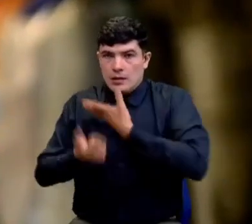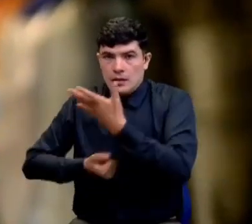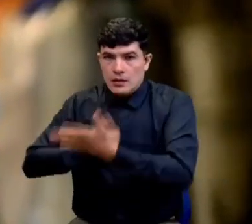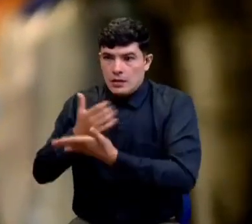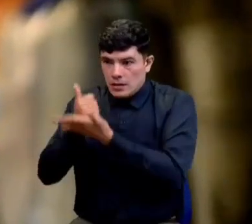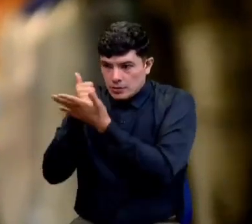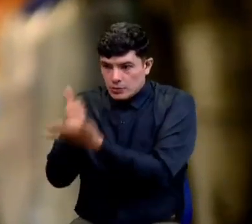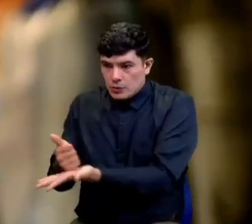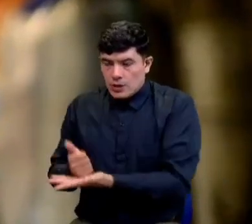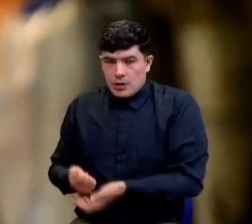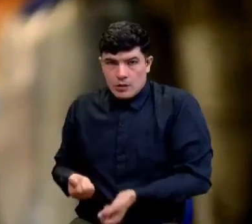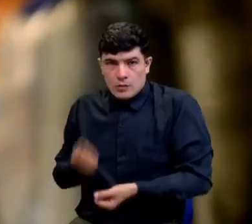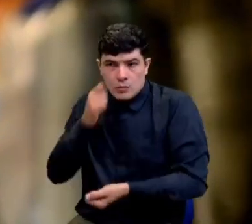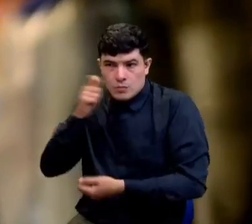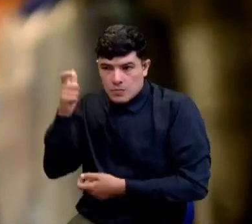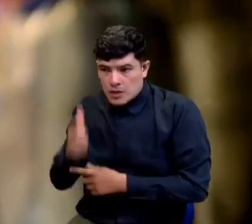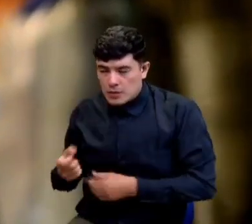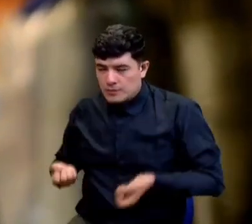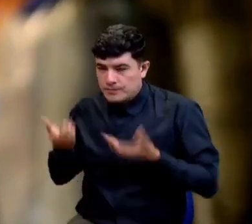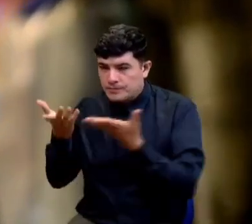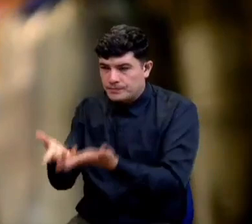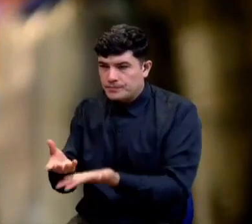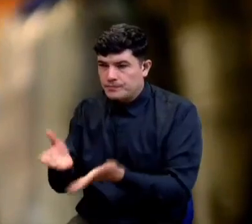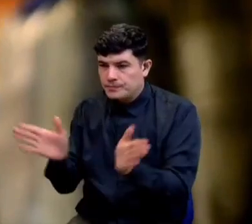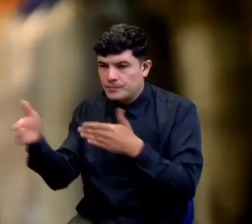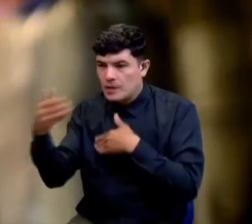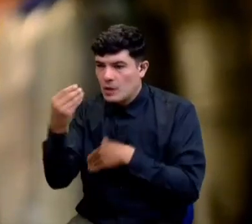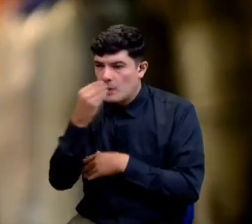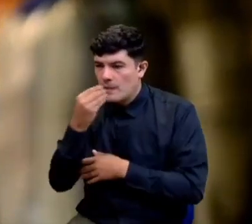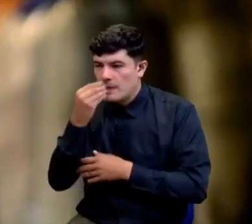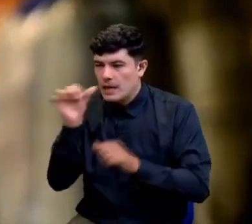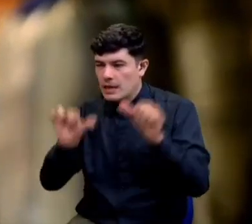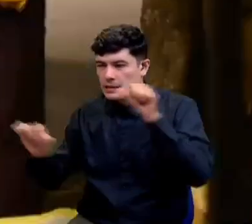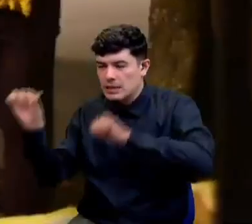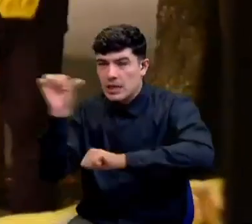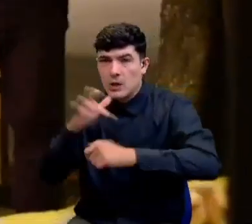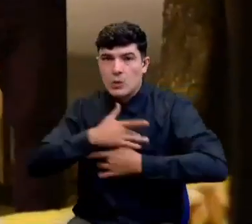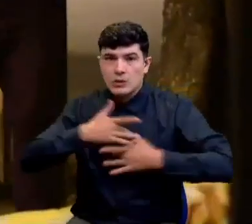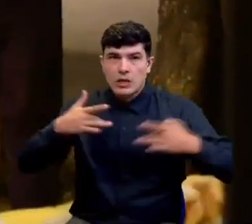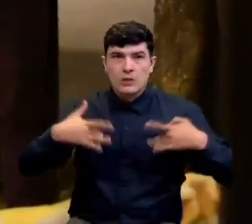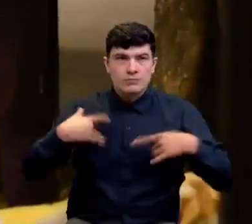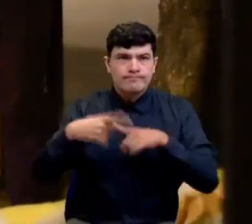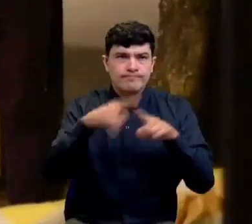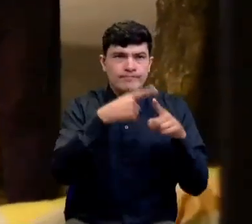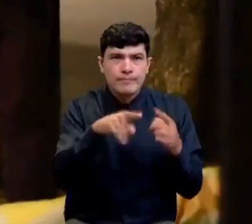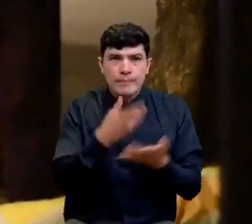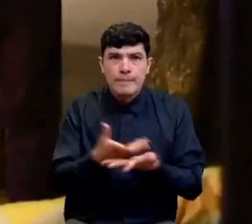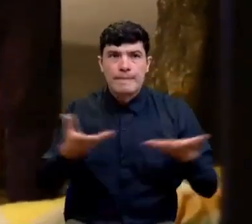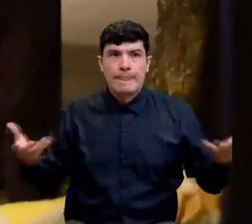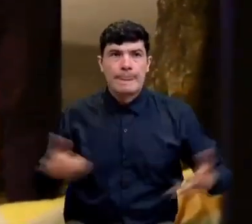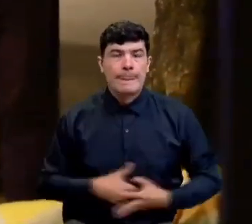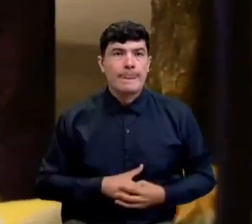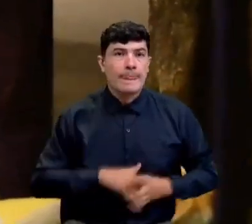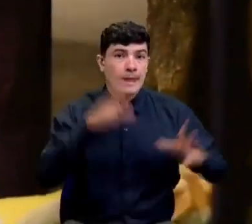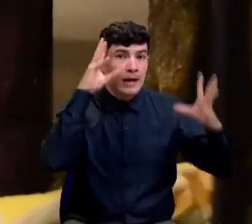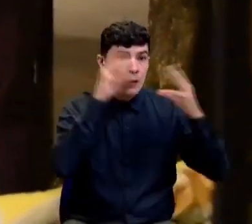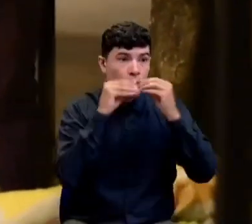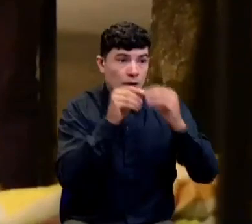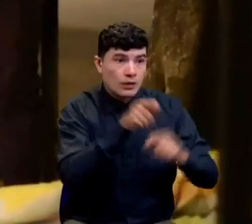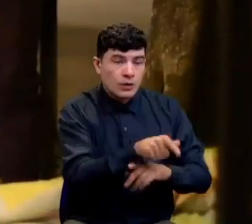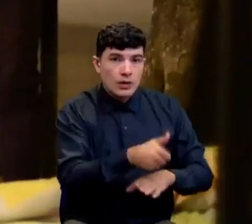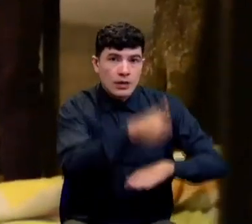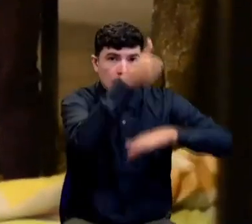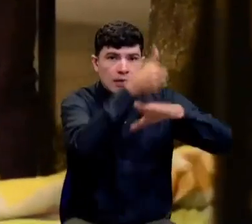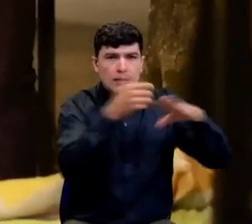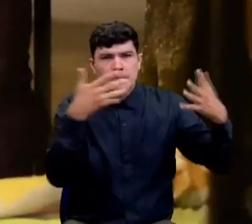ayudas humanitarias, entregas de mercado, brigadas de salud, de aseo y otros accesorios. Luego de un acuerdo con las autoridades,